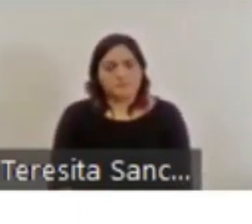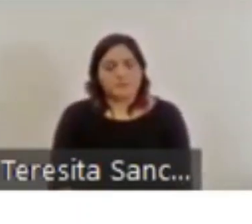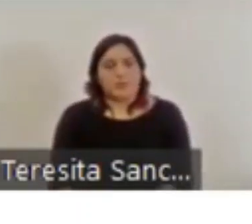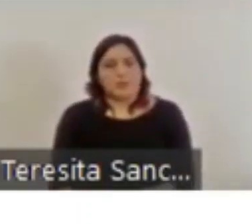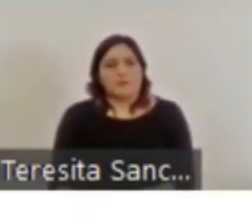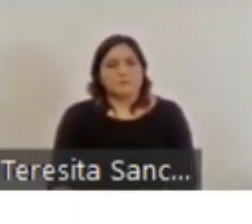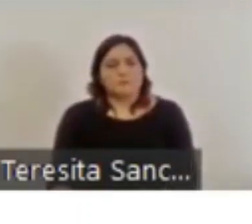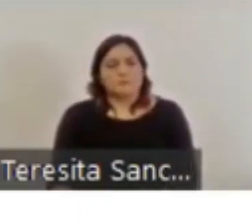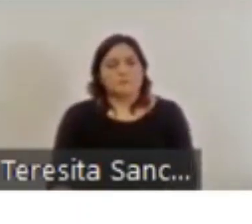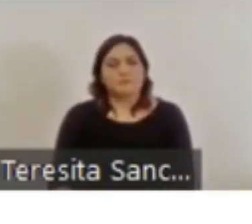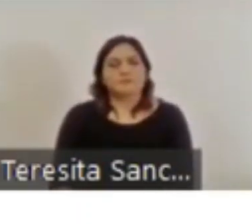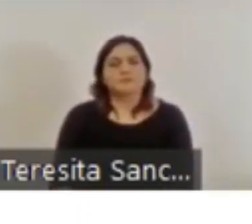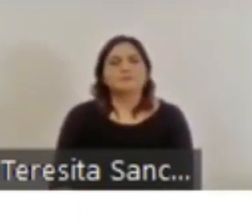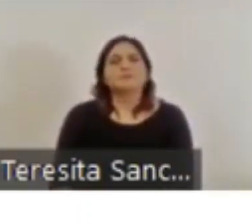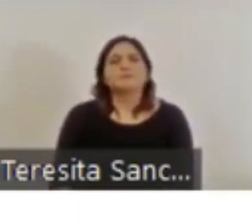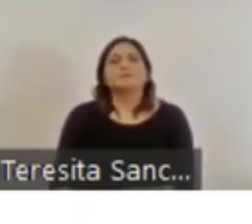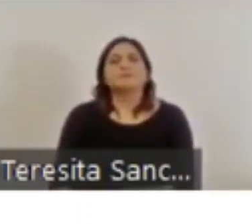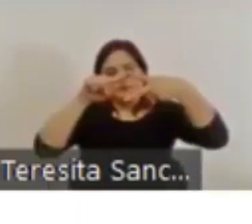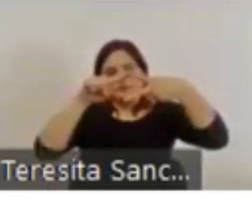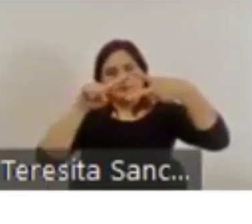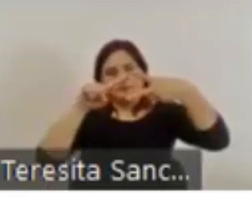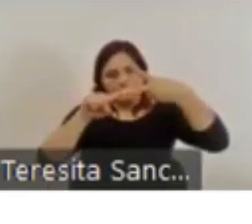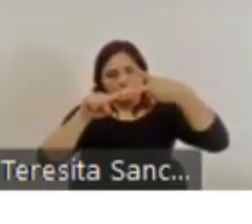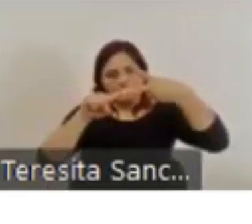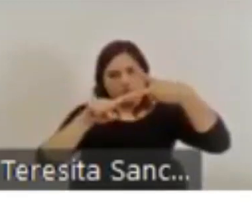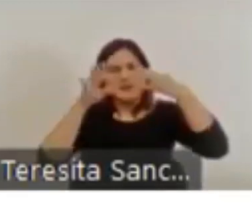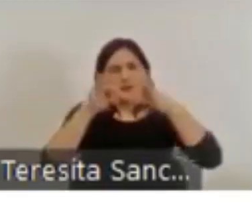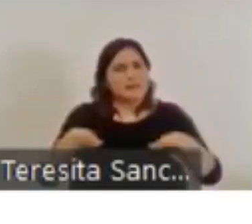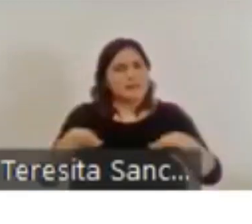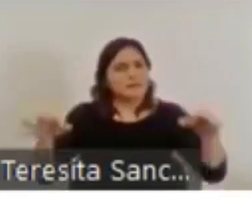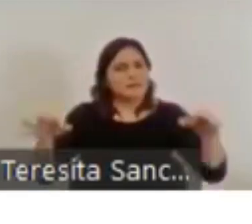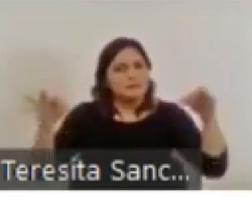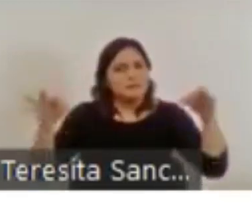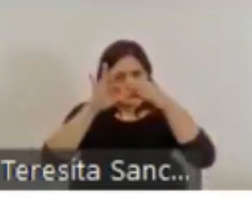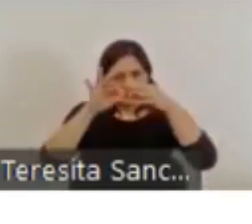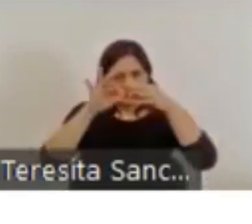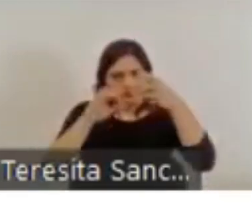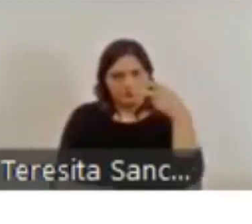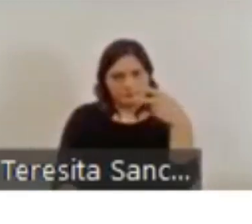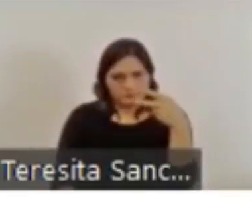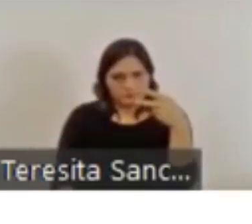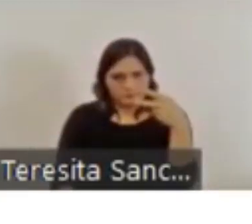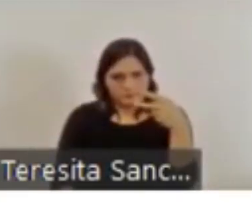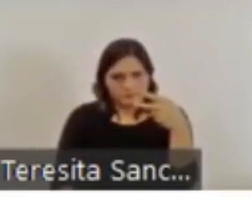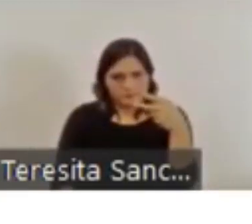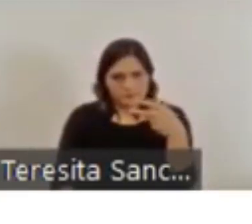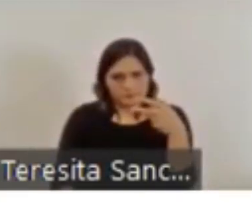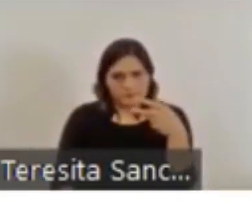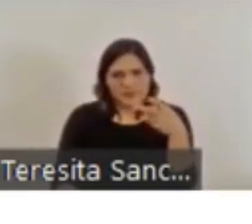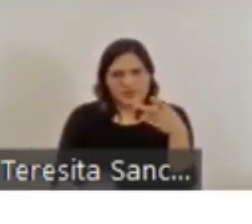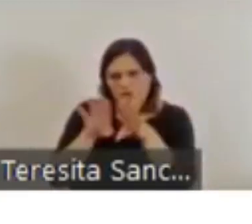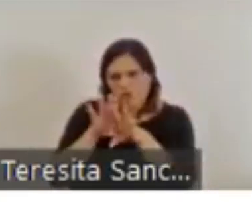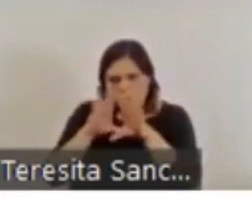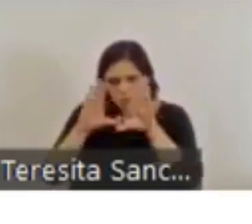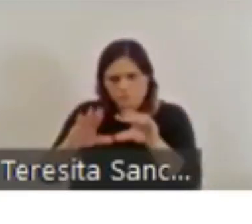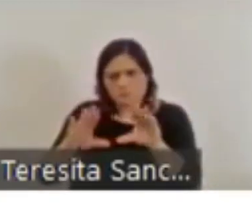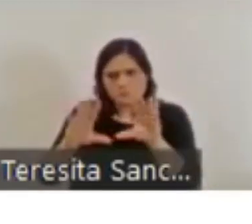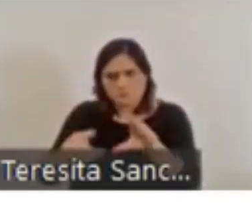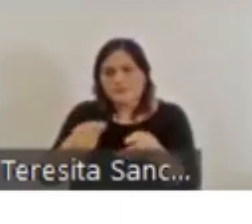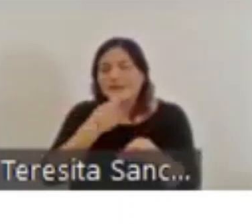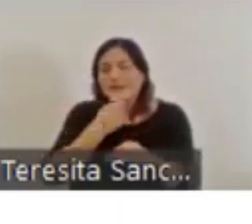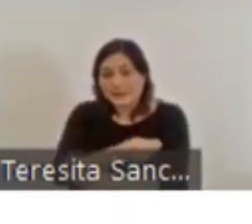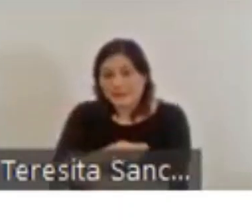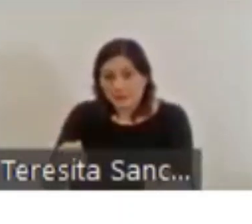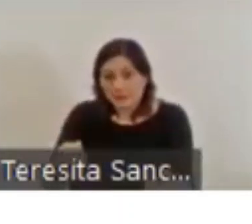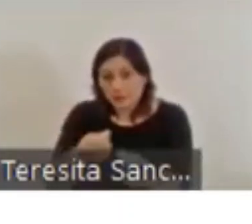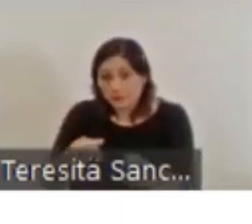hay dos puntos entonces que son cruciales para el aprendizaje de los pequeños. Es